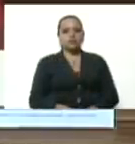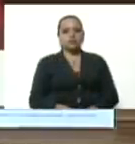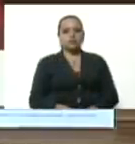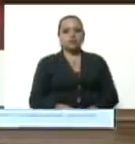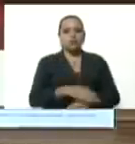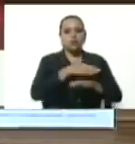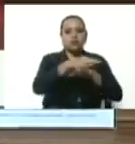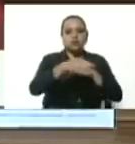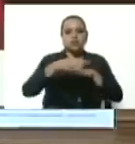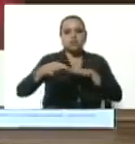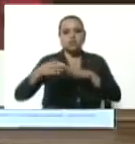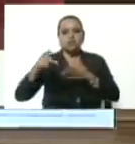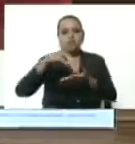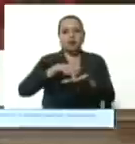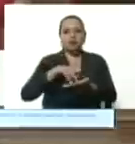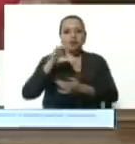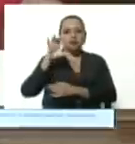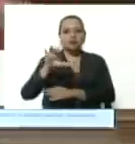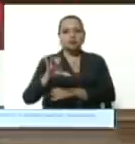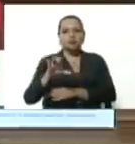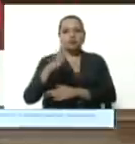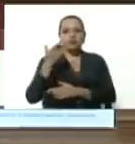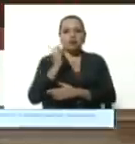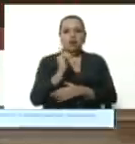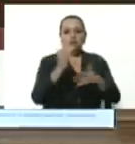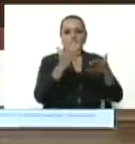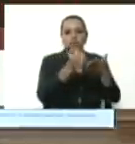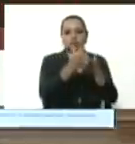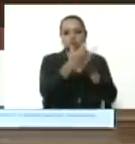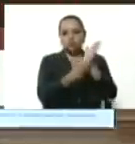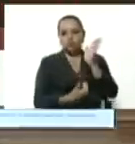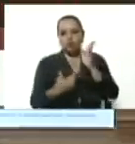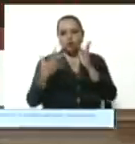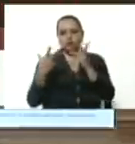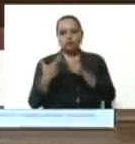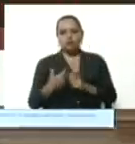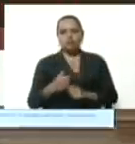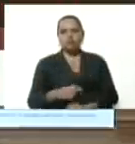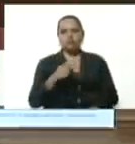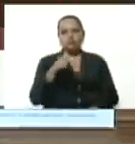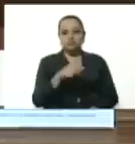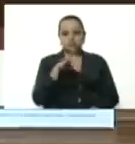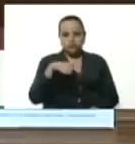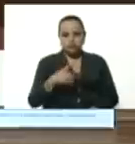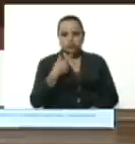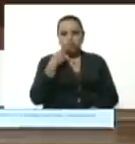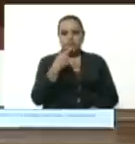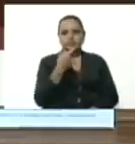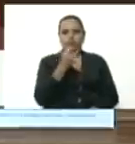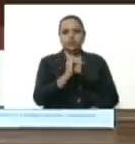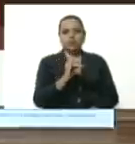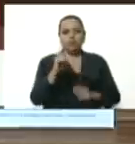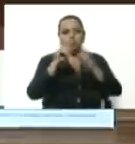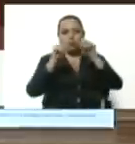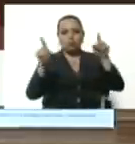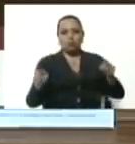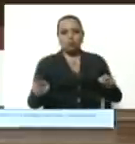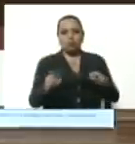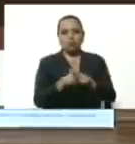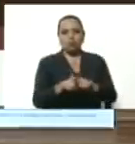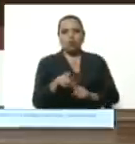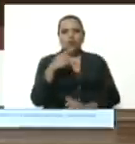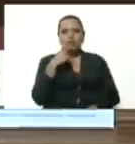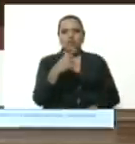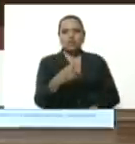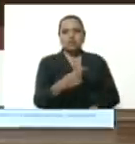y parroquia, y anexa el documento. Entonces, aquí yo les puedo decir que está un cuadro y